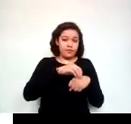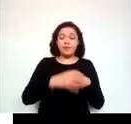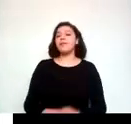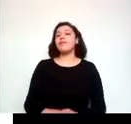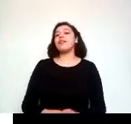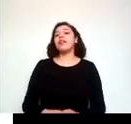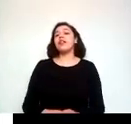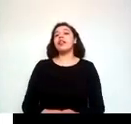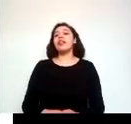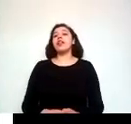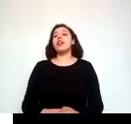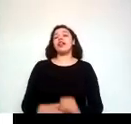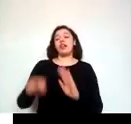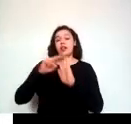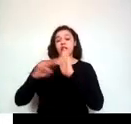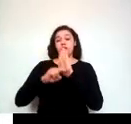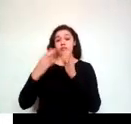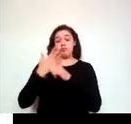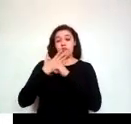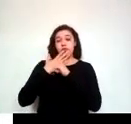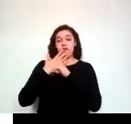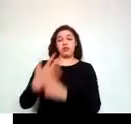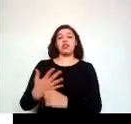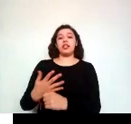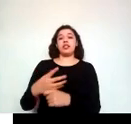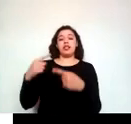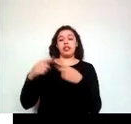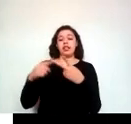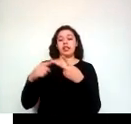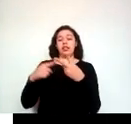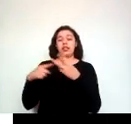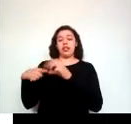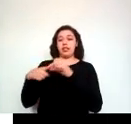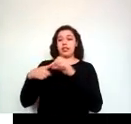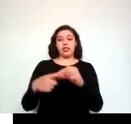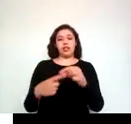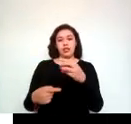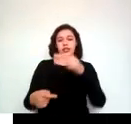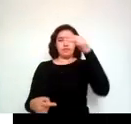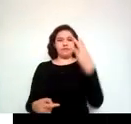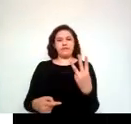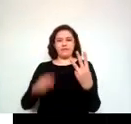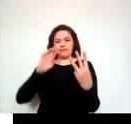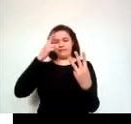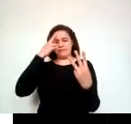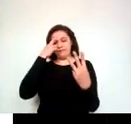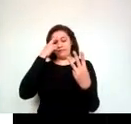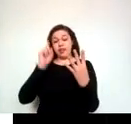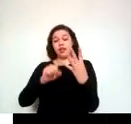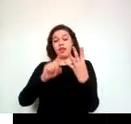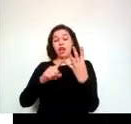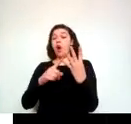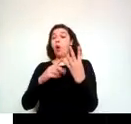La norma nos establece también, además de las tres guías de referencia anteriores, una guía de referencia 4. En esta